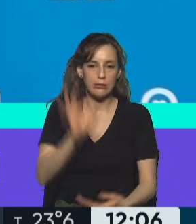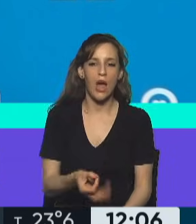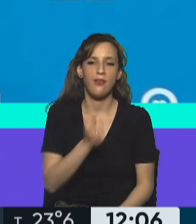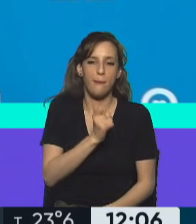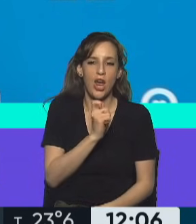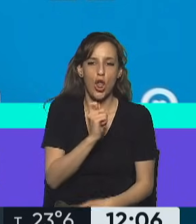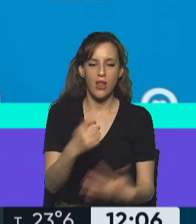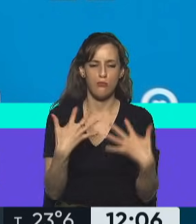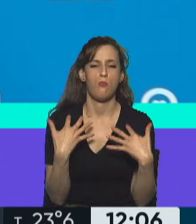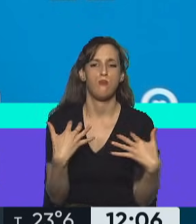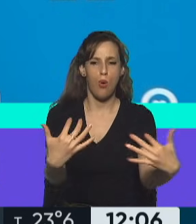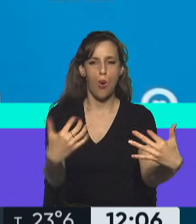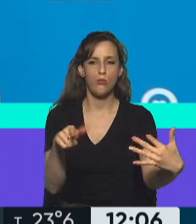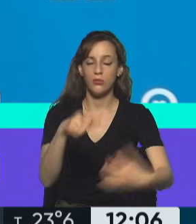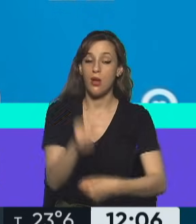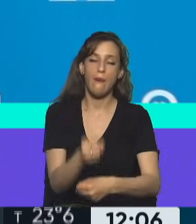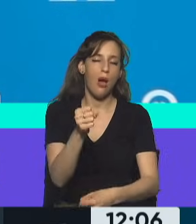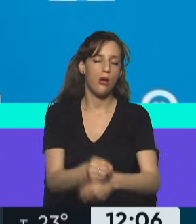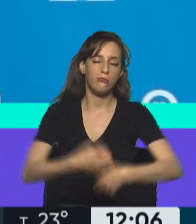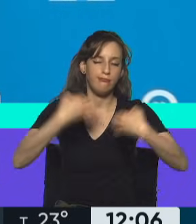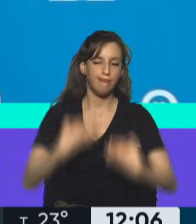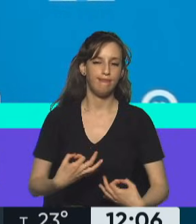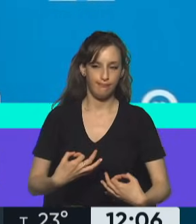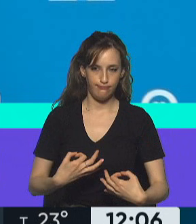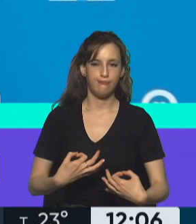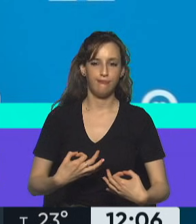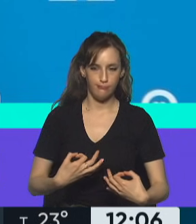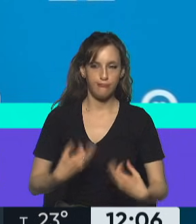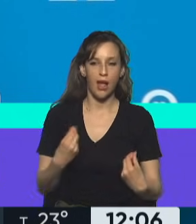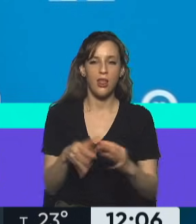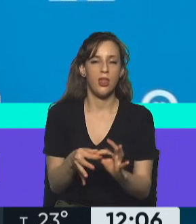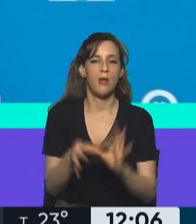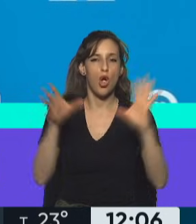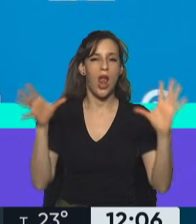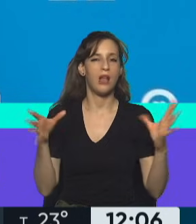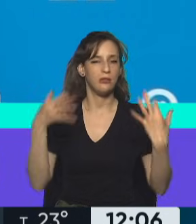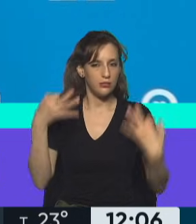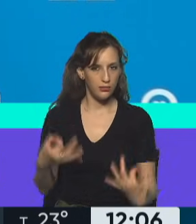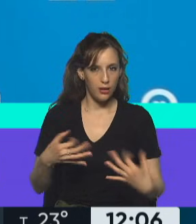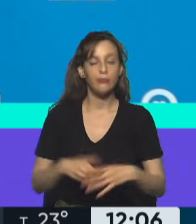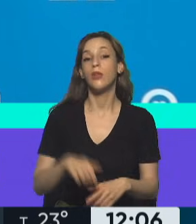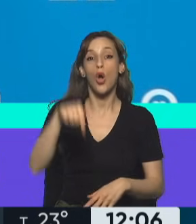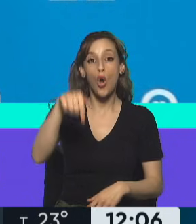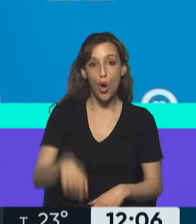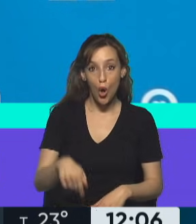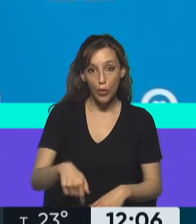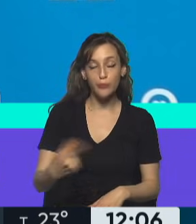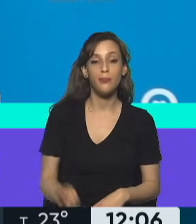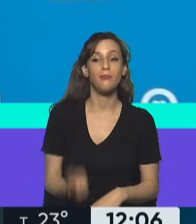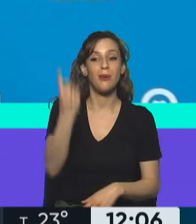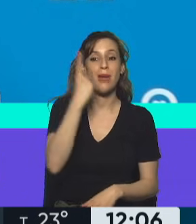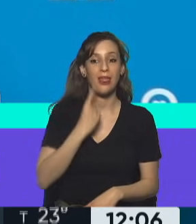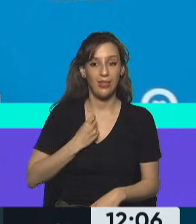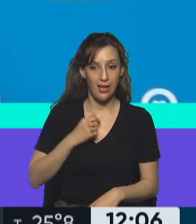con tanta dignidad y tan importante para fortalecer la democracia y los circuitos democráticos. Hoy es el primer día de la